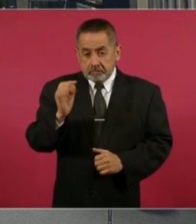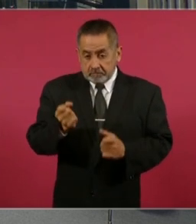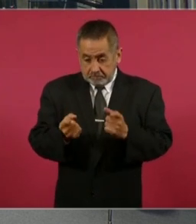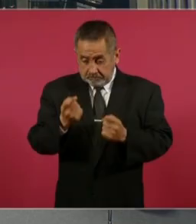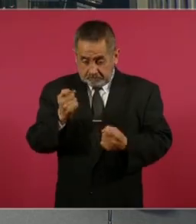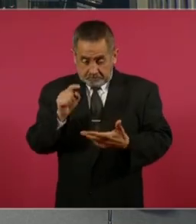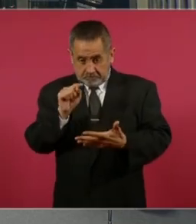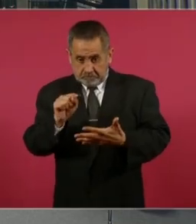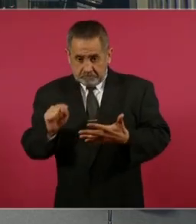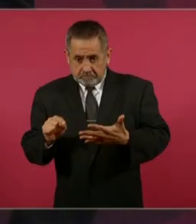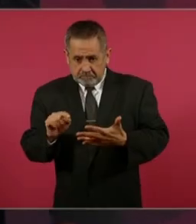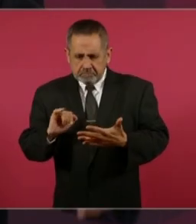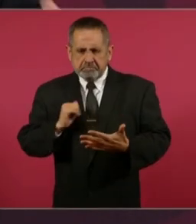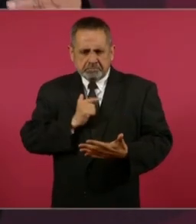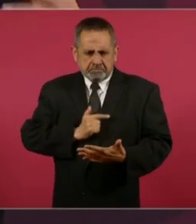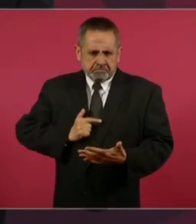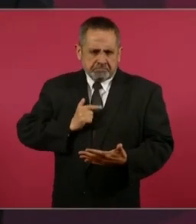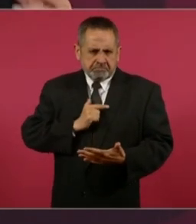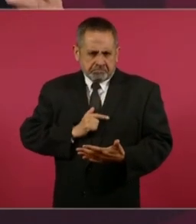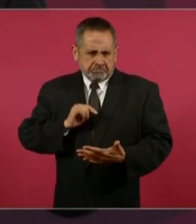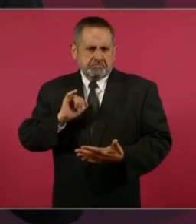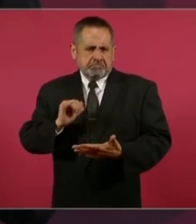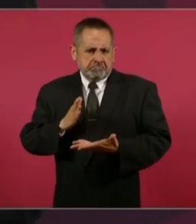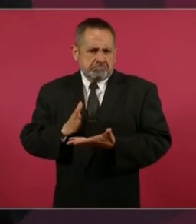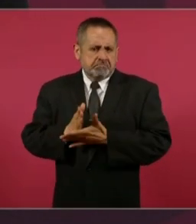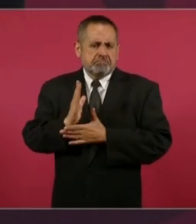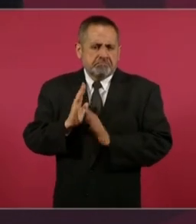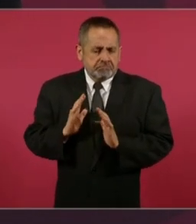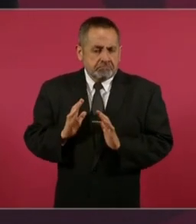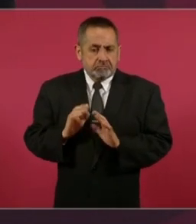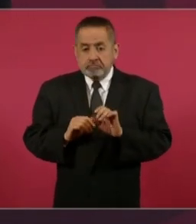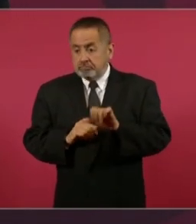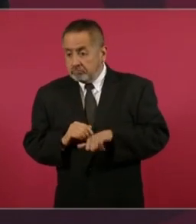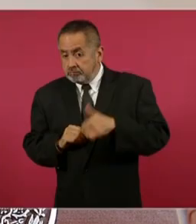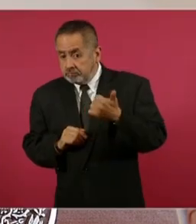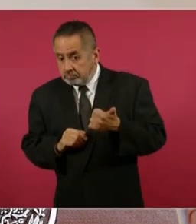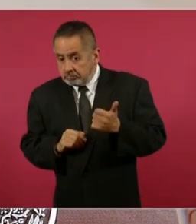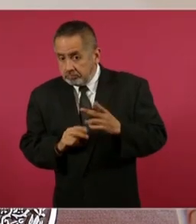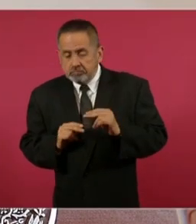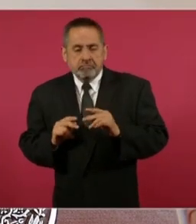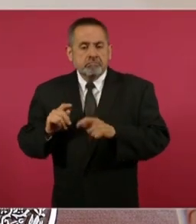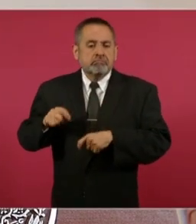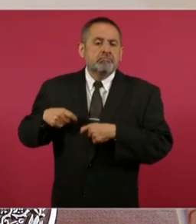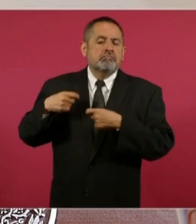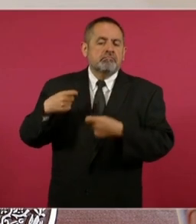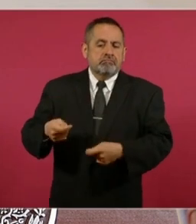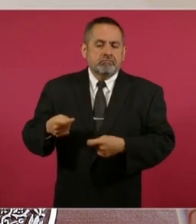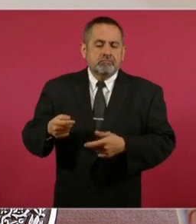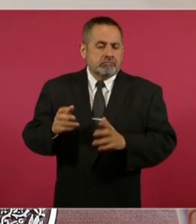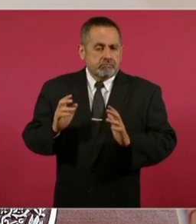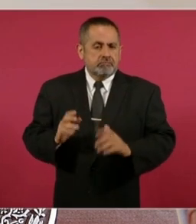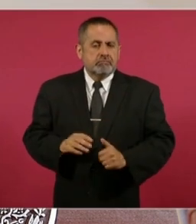algunas sí les gustan no y si no otras